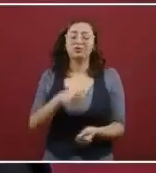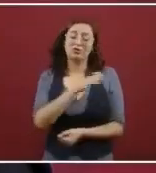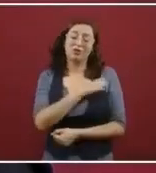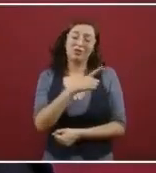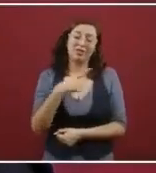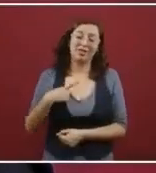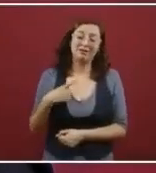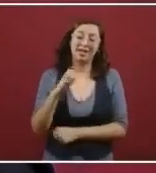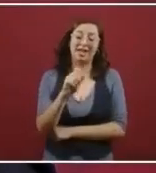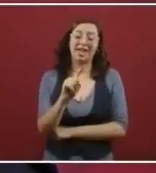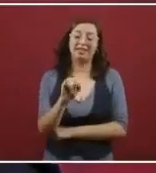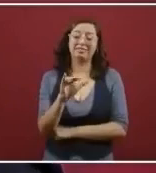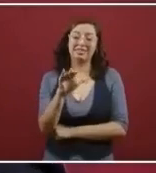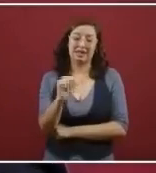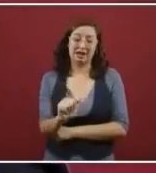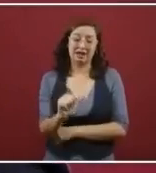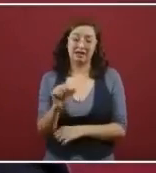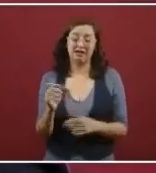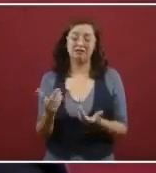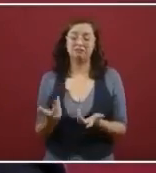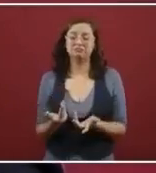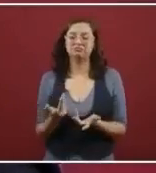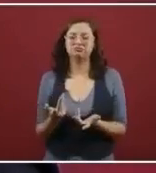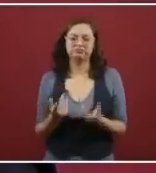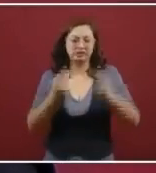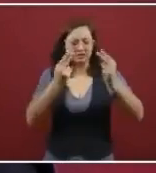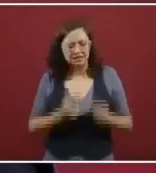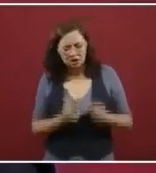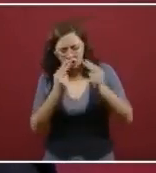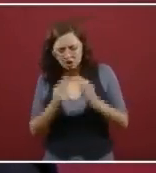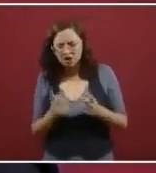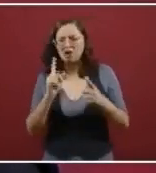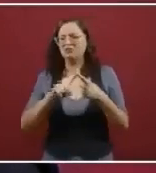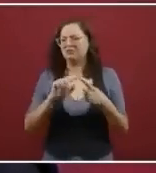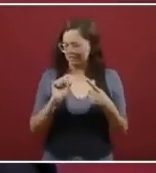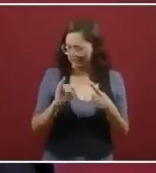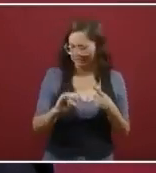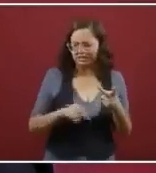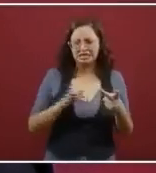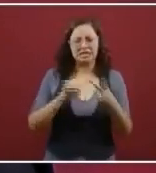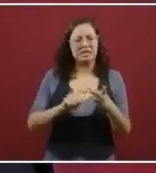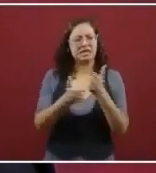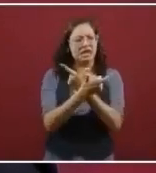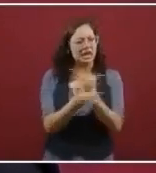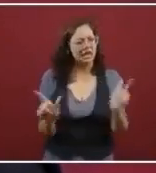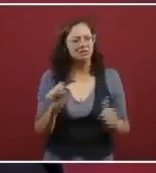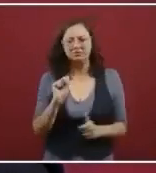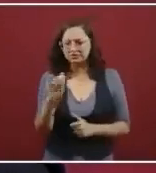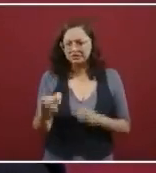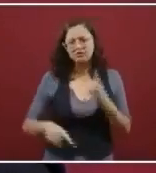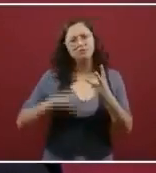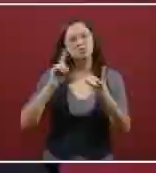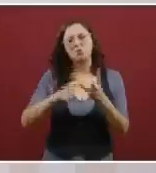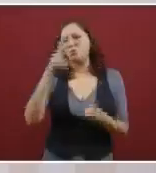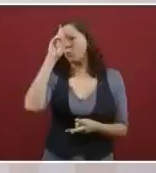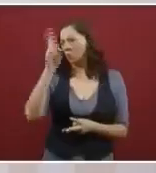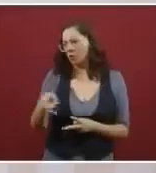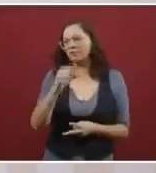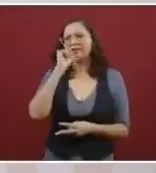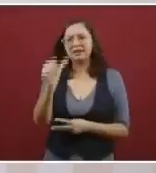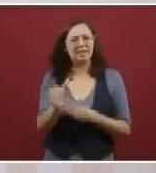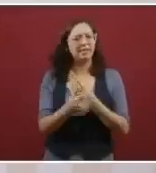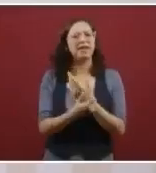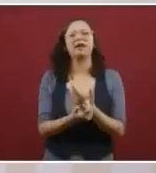Sí, el mercantilismo, sí la libertad, no a la censura, sí a la